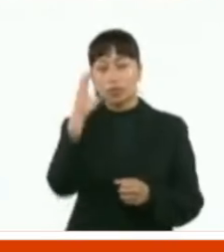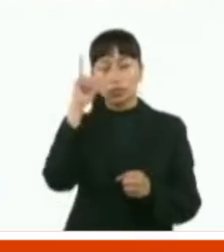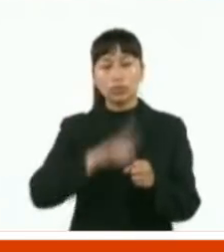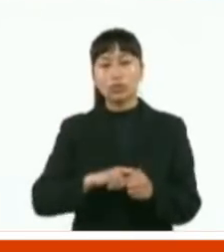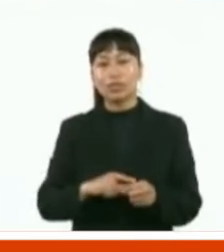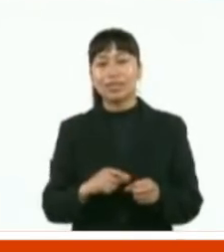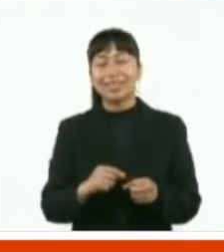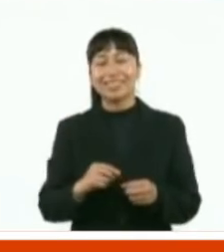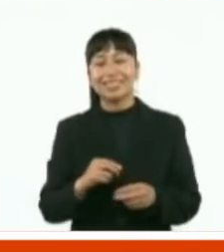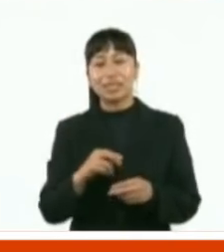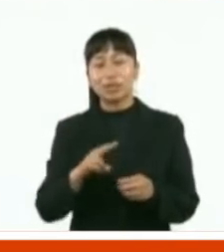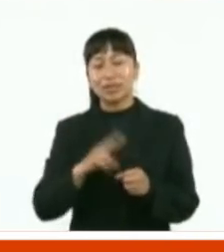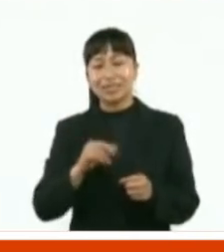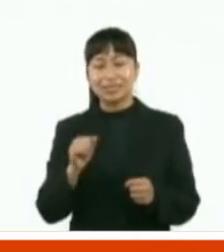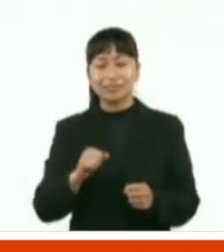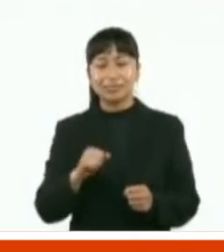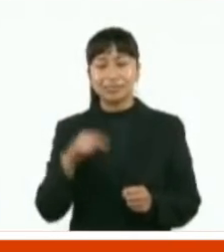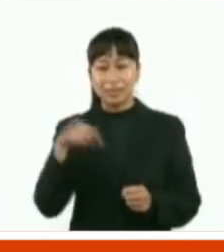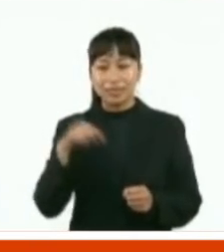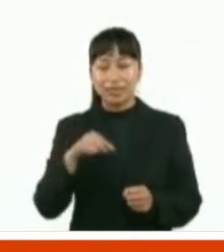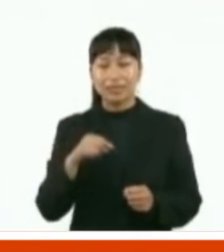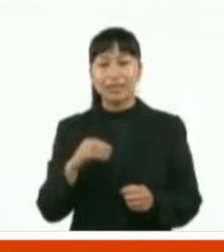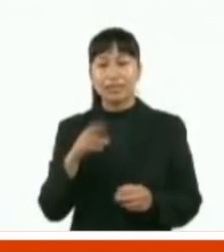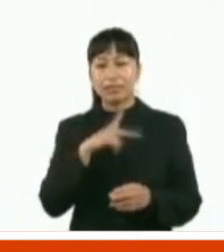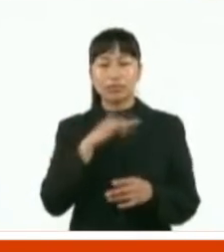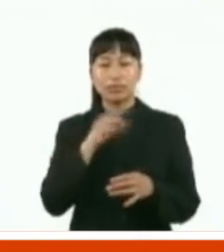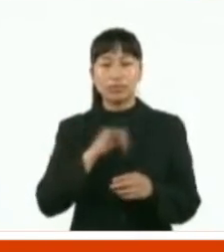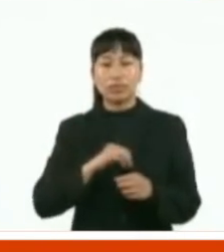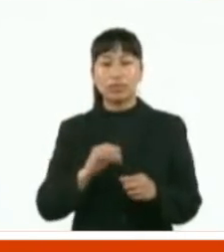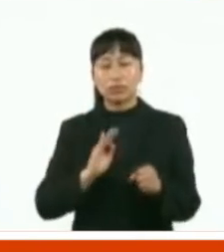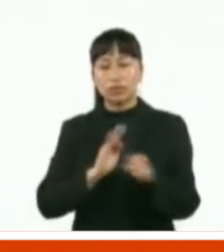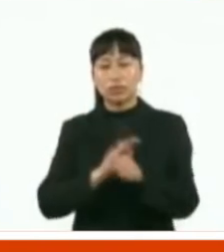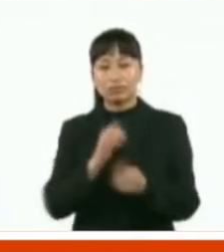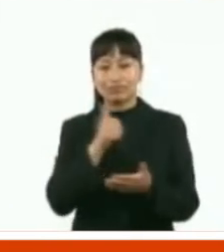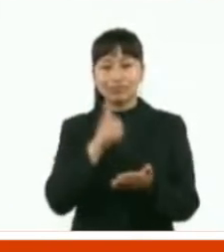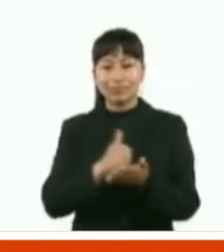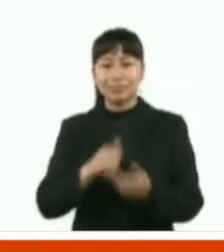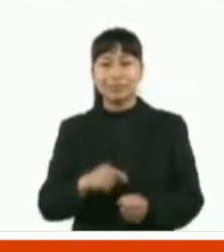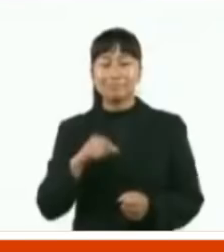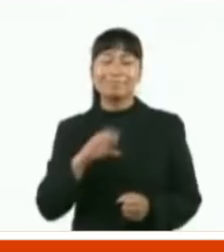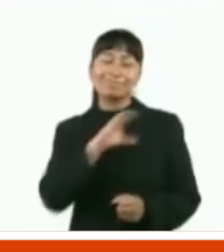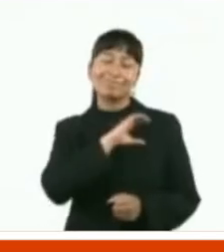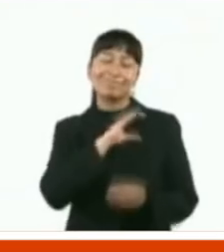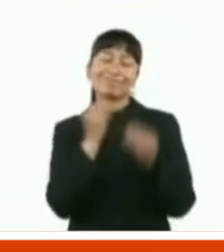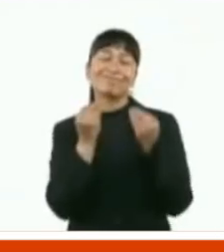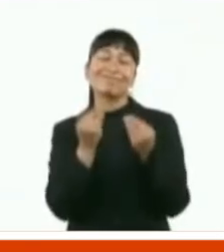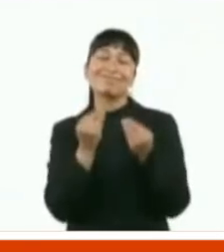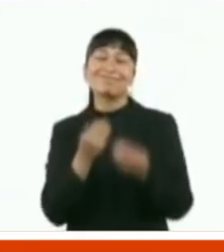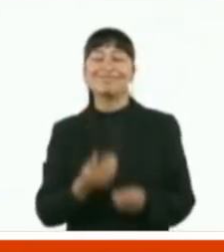nuestra secretaria de Seguridad Pública y Protección Ciudadana, que también queremos muchísimo,